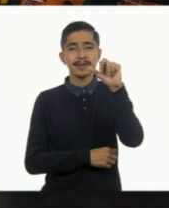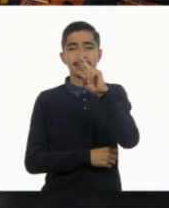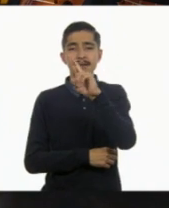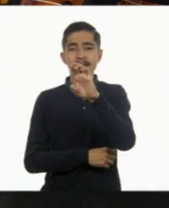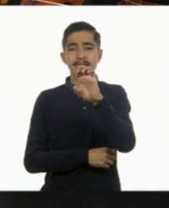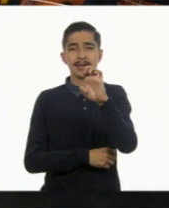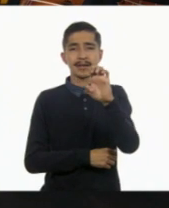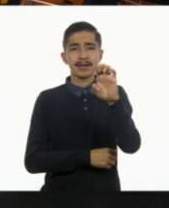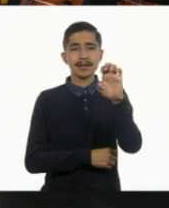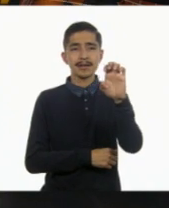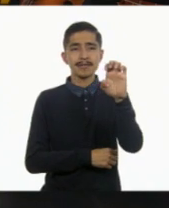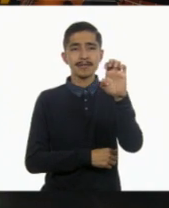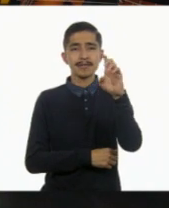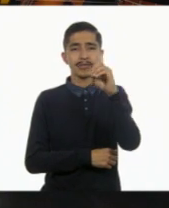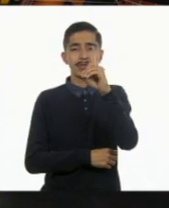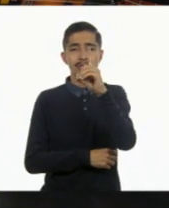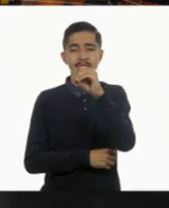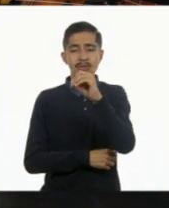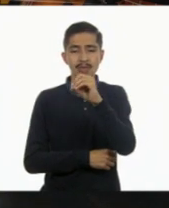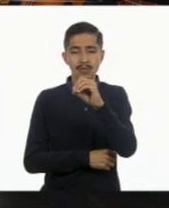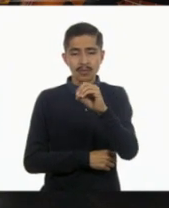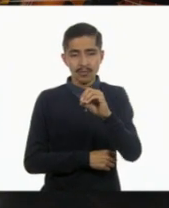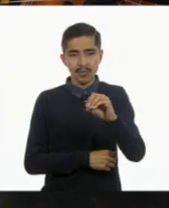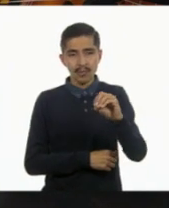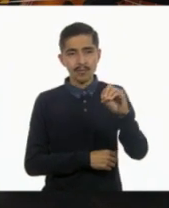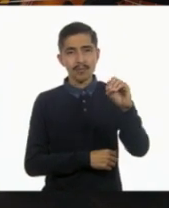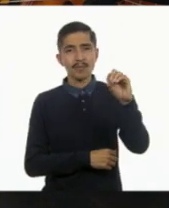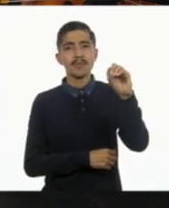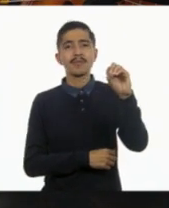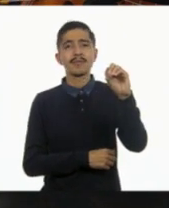fa, re, do.